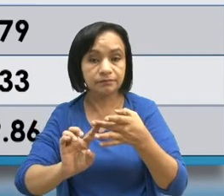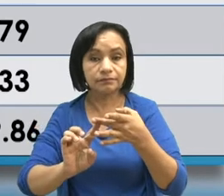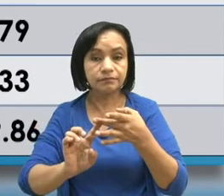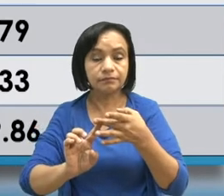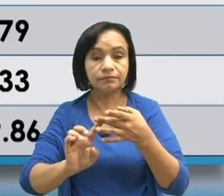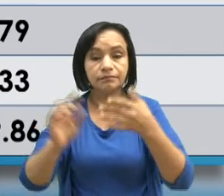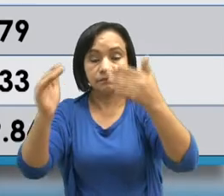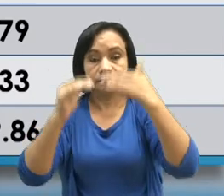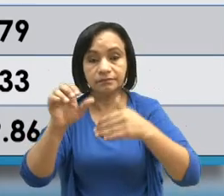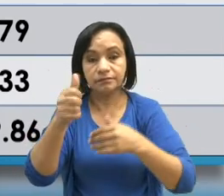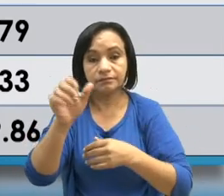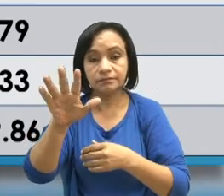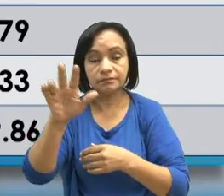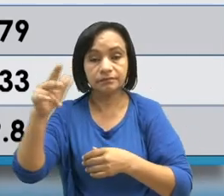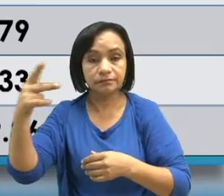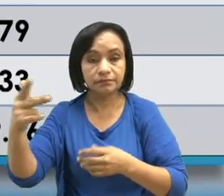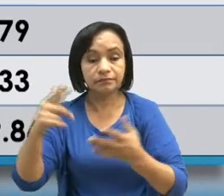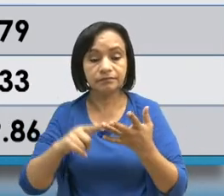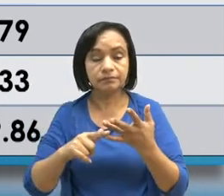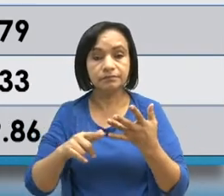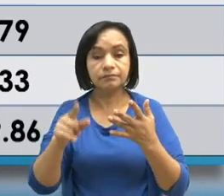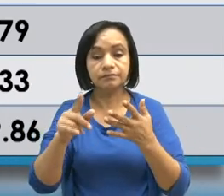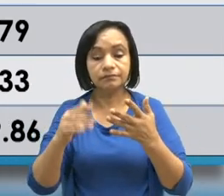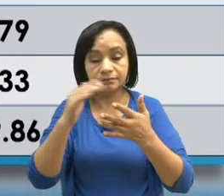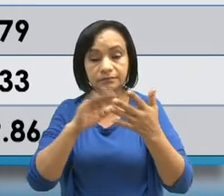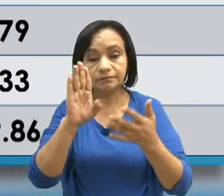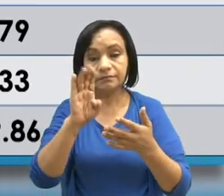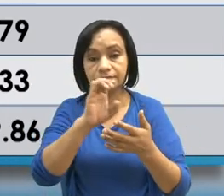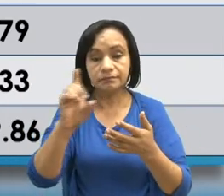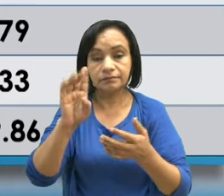le sigue con 658. Y después el BID con